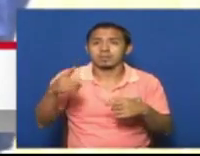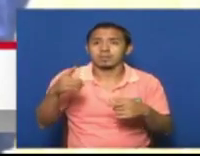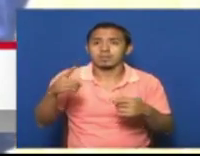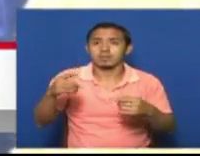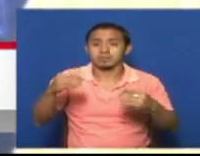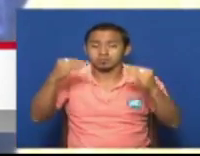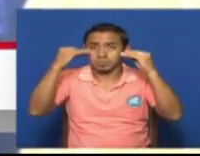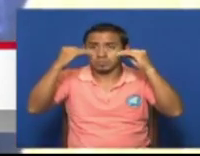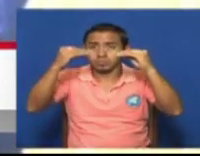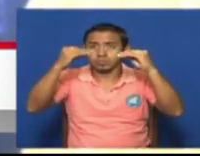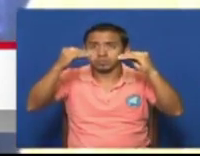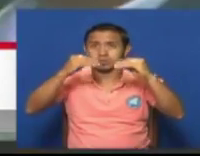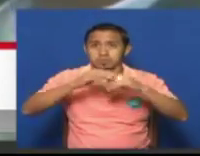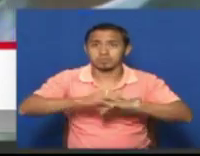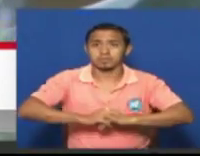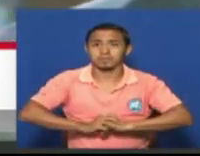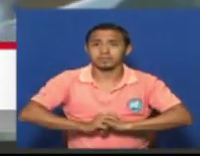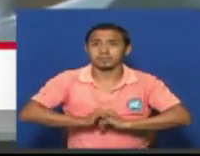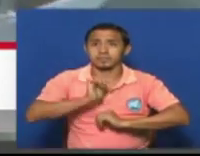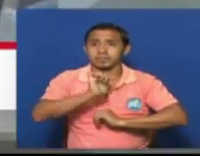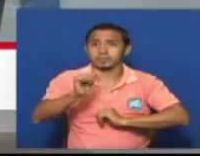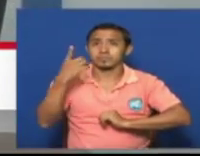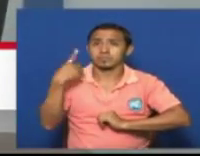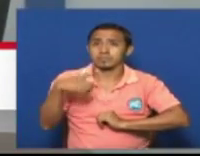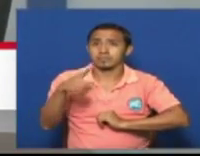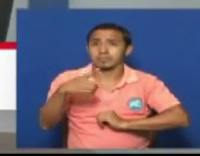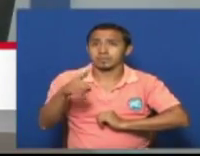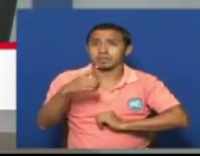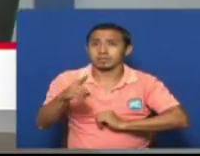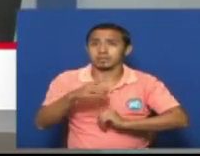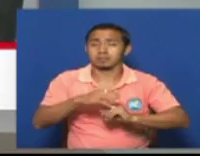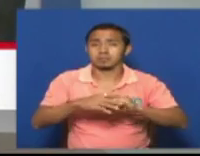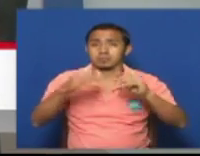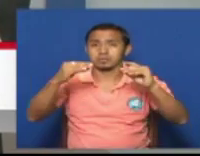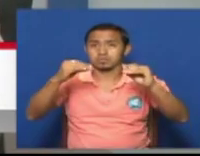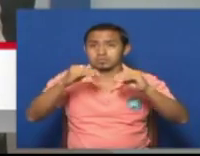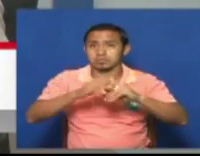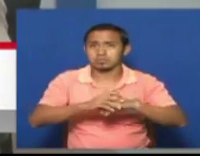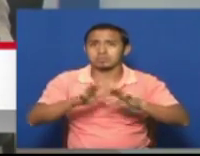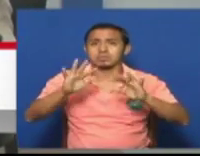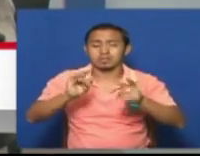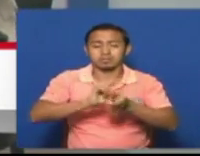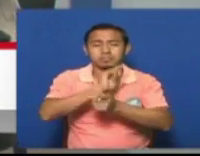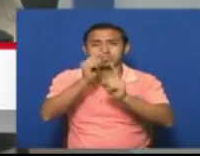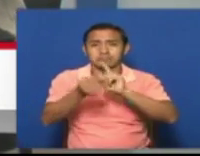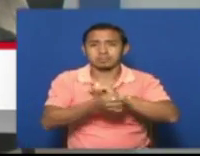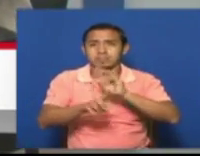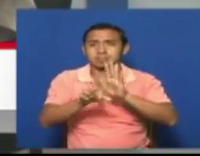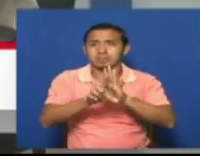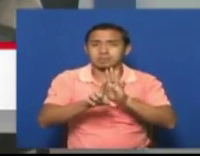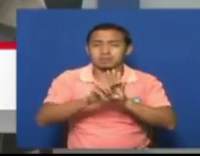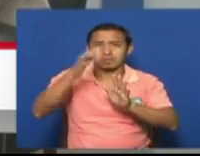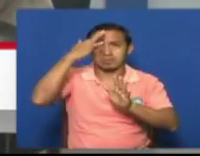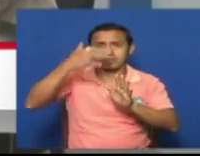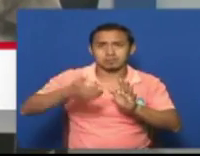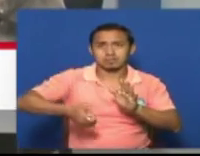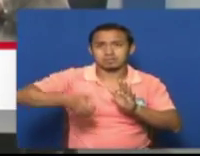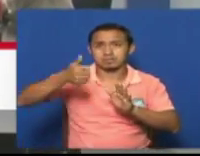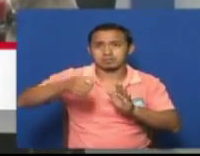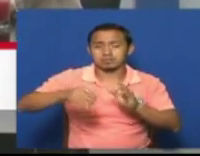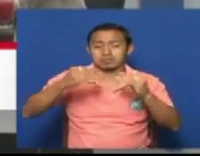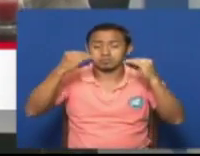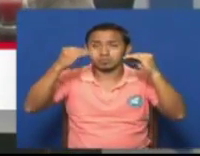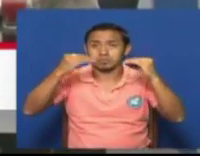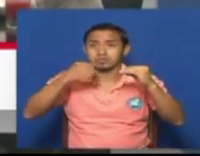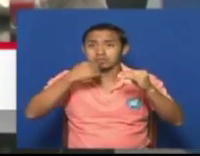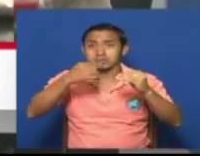educación ese derecho establecido en la convención lo hemos traducido a la ley general de educación en